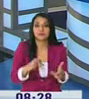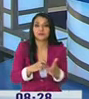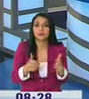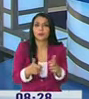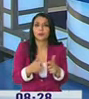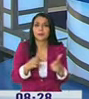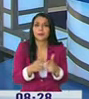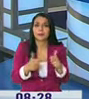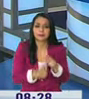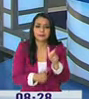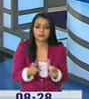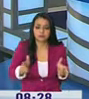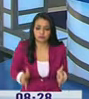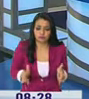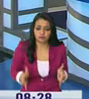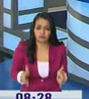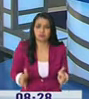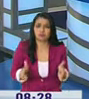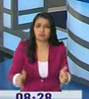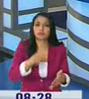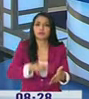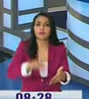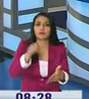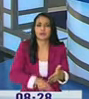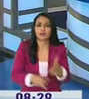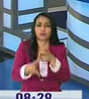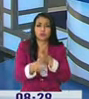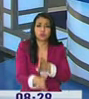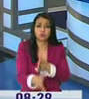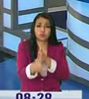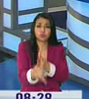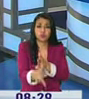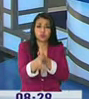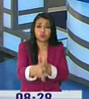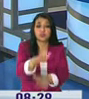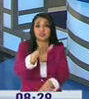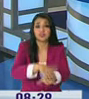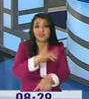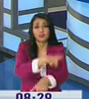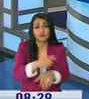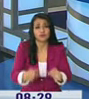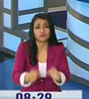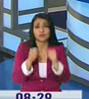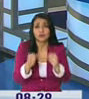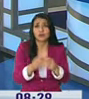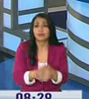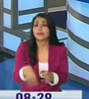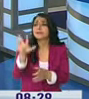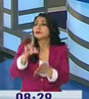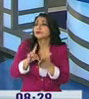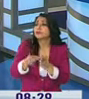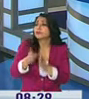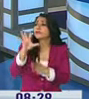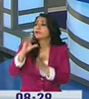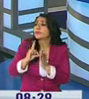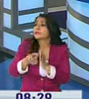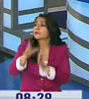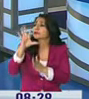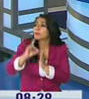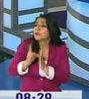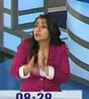los mal estacionados en todo este sector, la congestión vehicular que están causando es tremenda en este sector. Cinco minutitos, Berito, cinco,